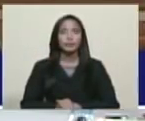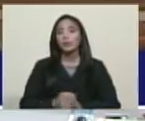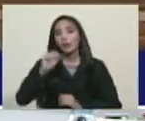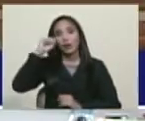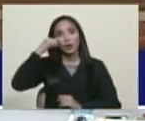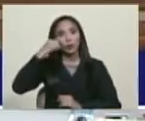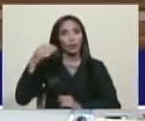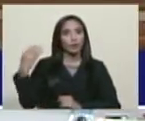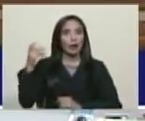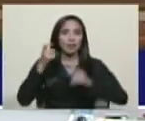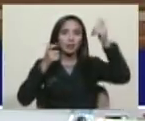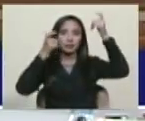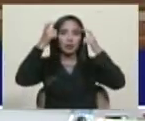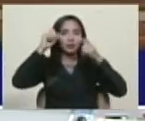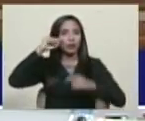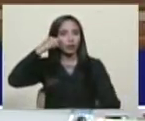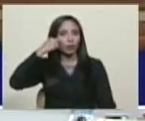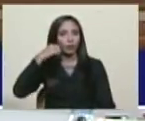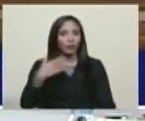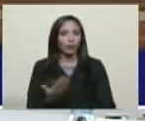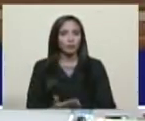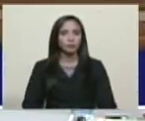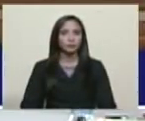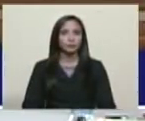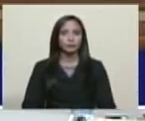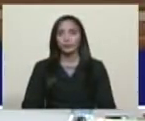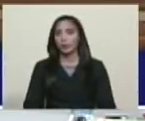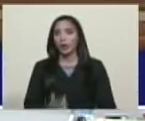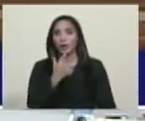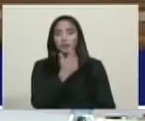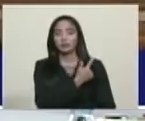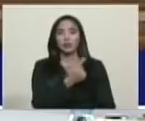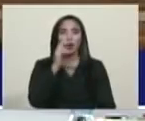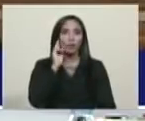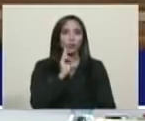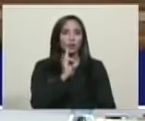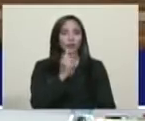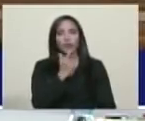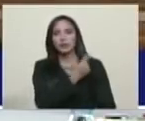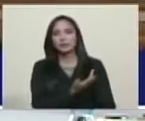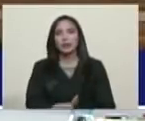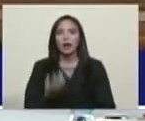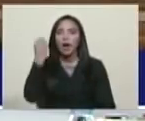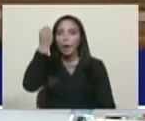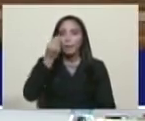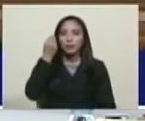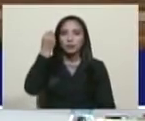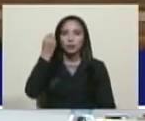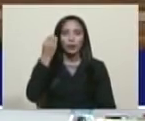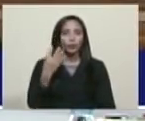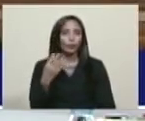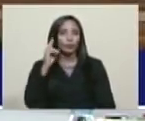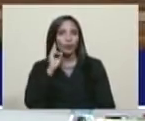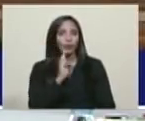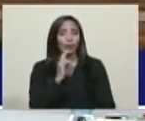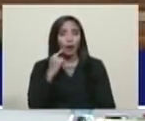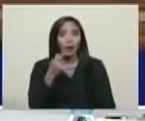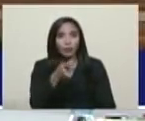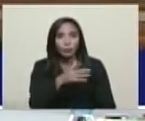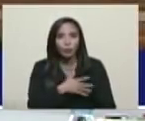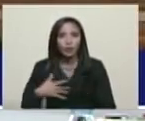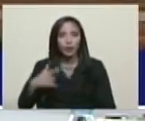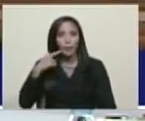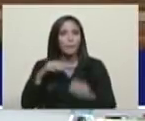nuestro comandante Chávez, del decir de Bolívar, del pensamiento bolivariano: si quieres tener